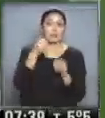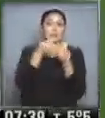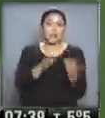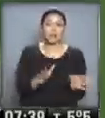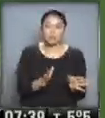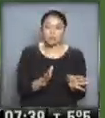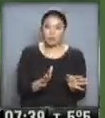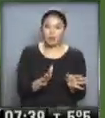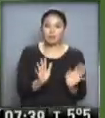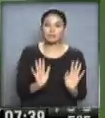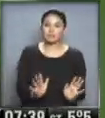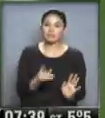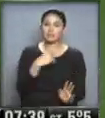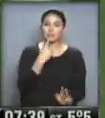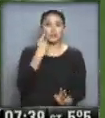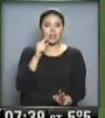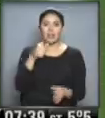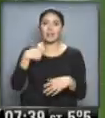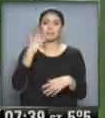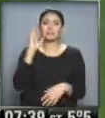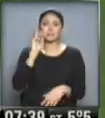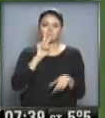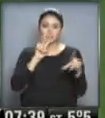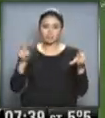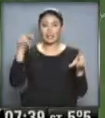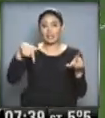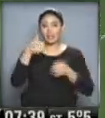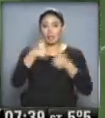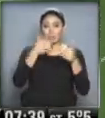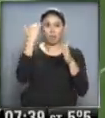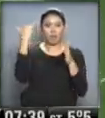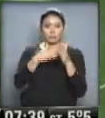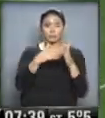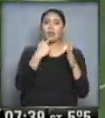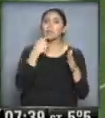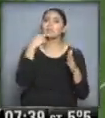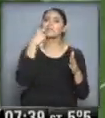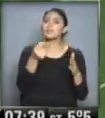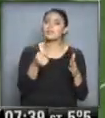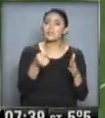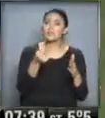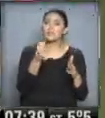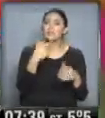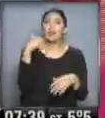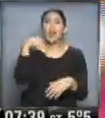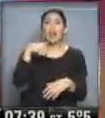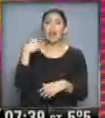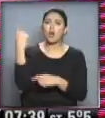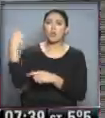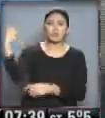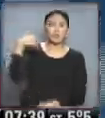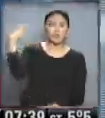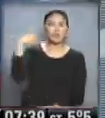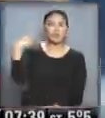renunciante, Miadoski, al que en la mitad del recorrido en este campeonato alzó su voz para decir nos están